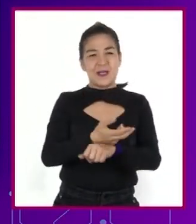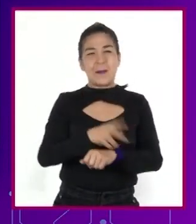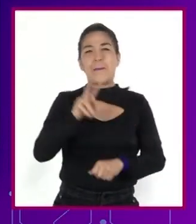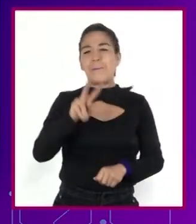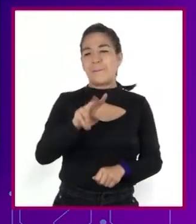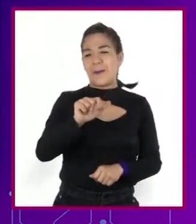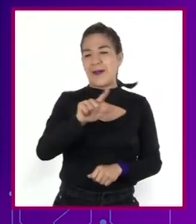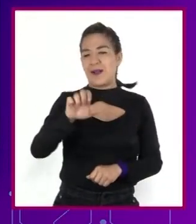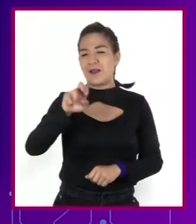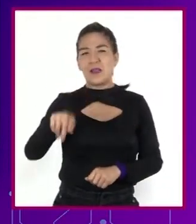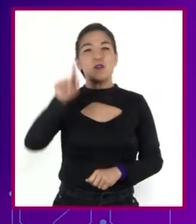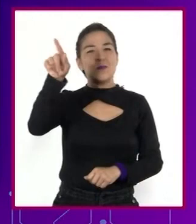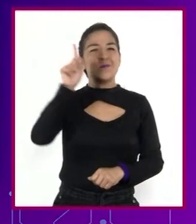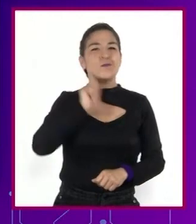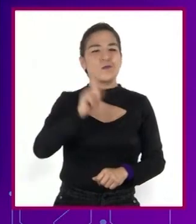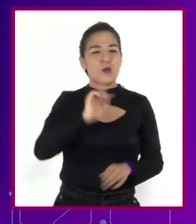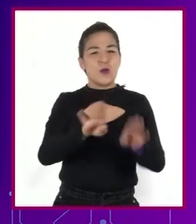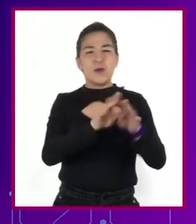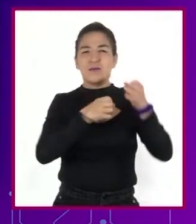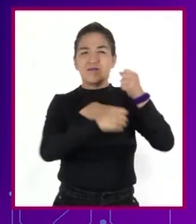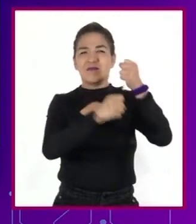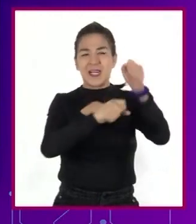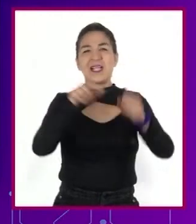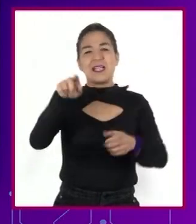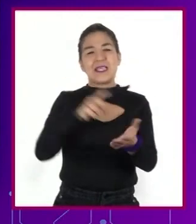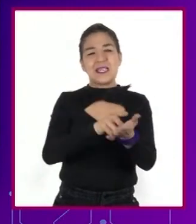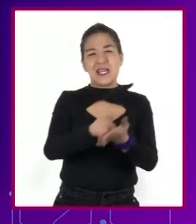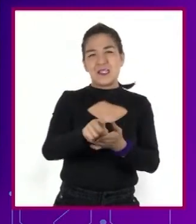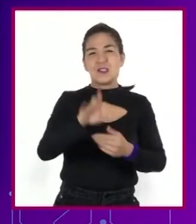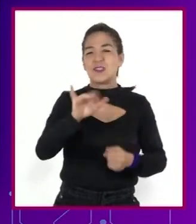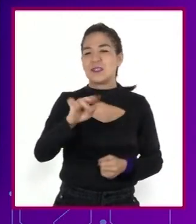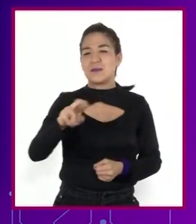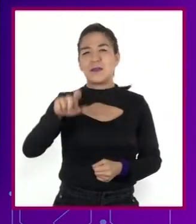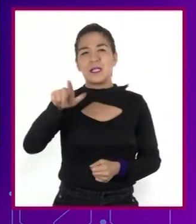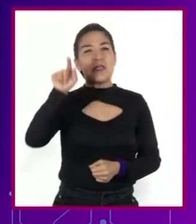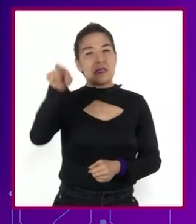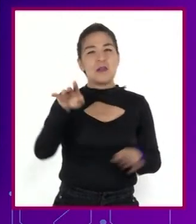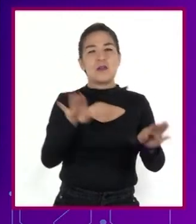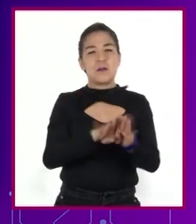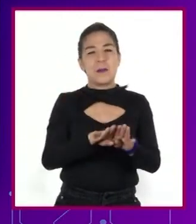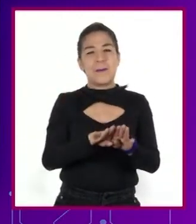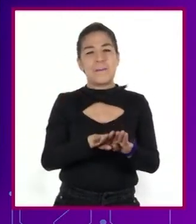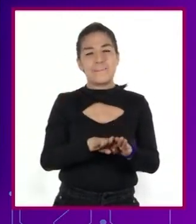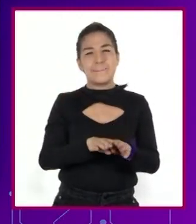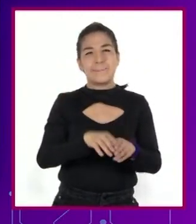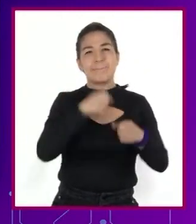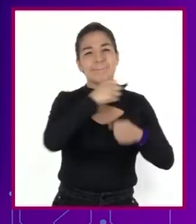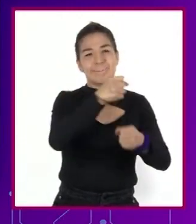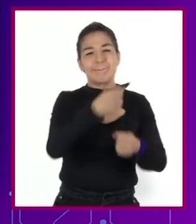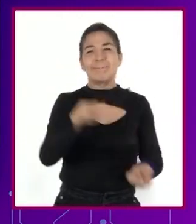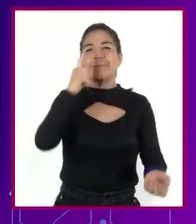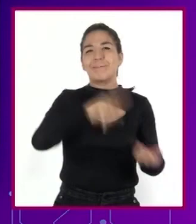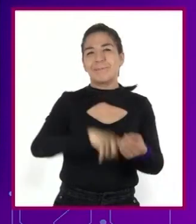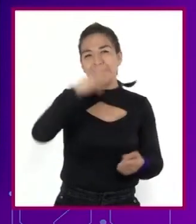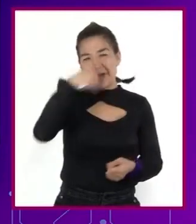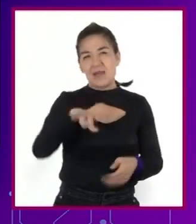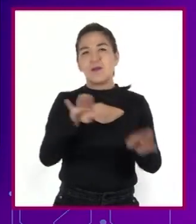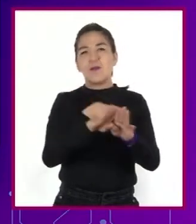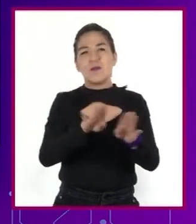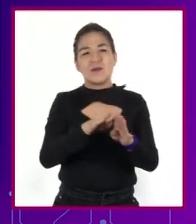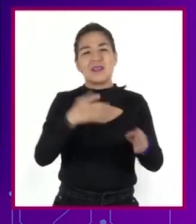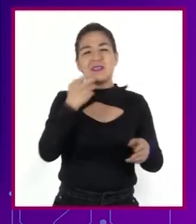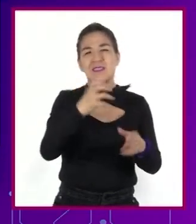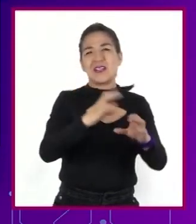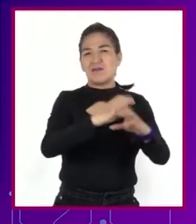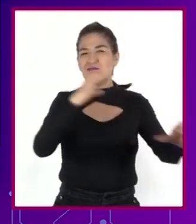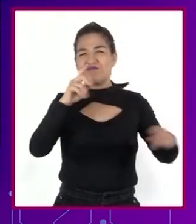Rostin. Es un activista de los derechos civiles en Carolina del Norte. Él organizó las primeras protestas contra la segregación de los autobuses.